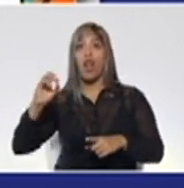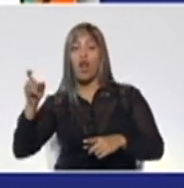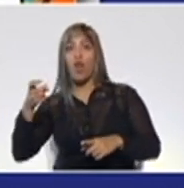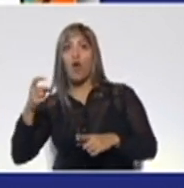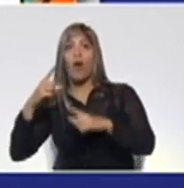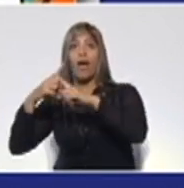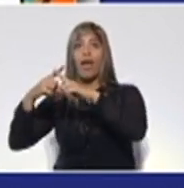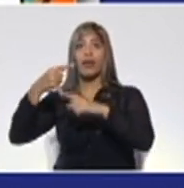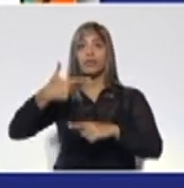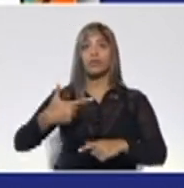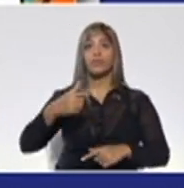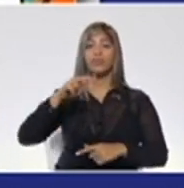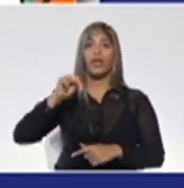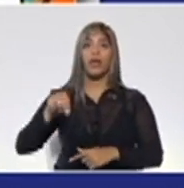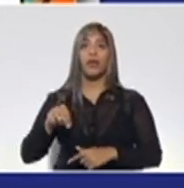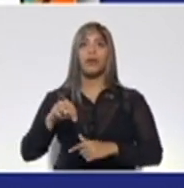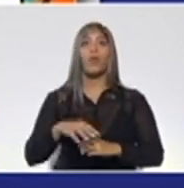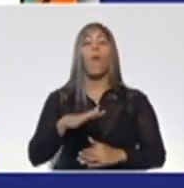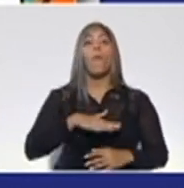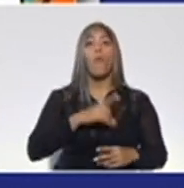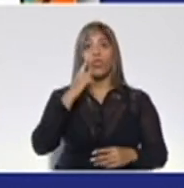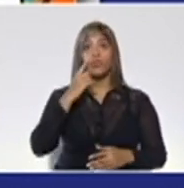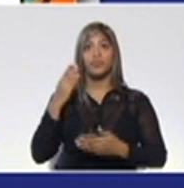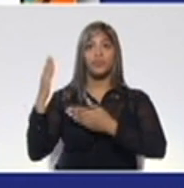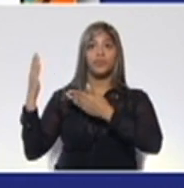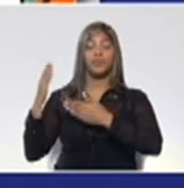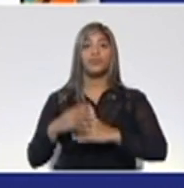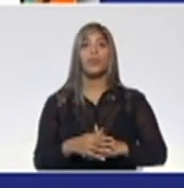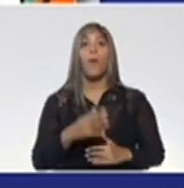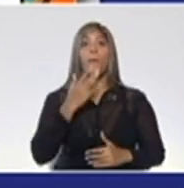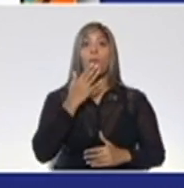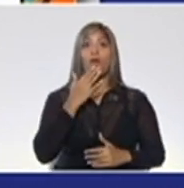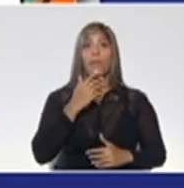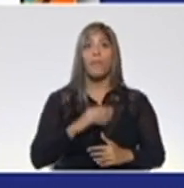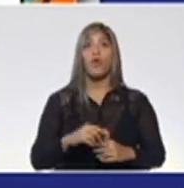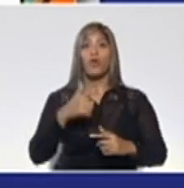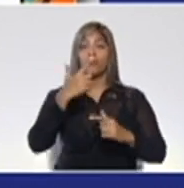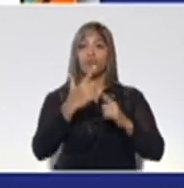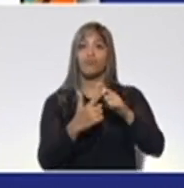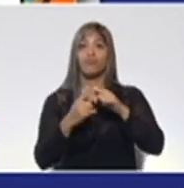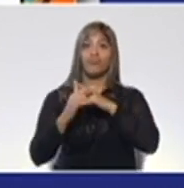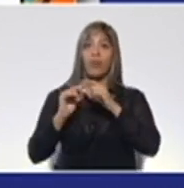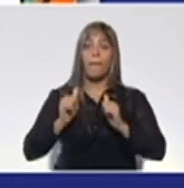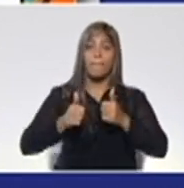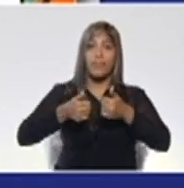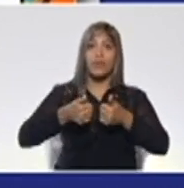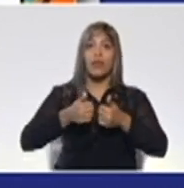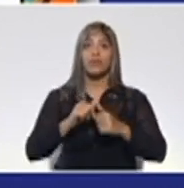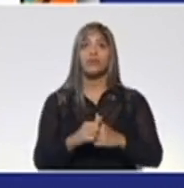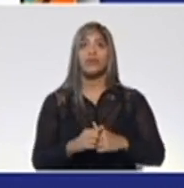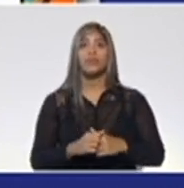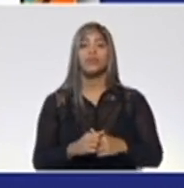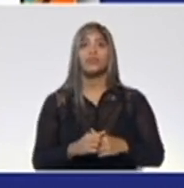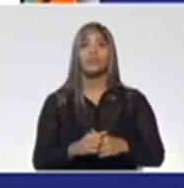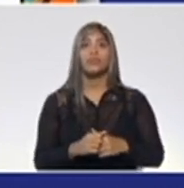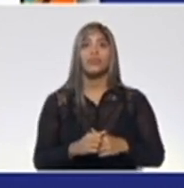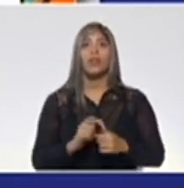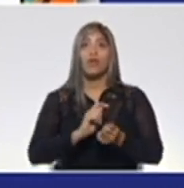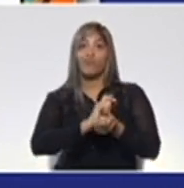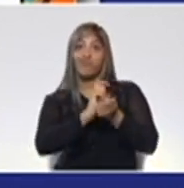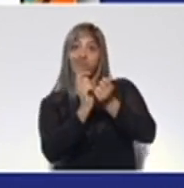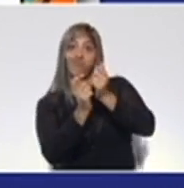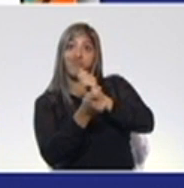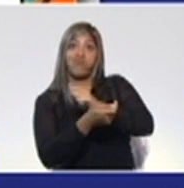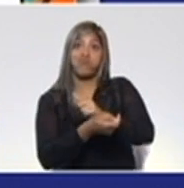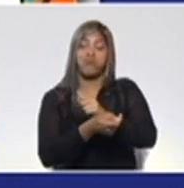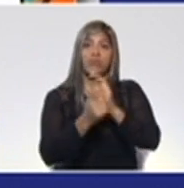x sobre n. Aquí puede observarse que el índice de la raíz se divide, es decir, el logaritmo transforma el